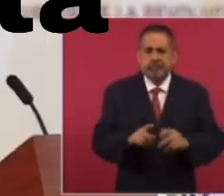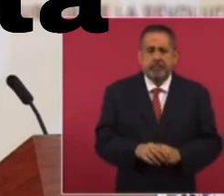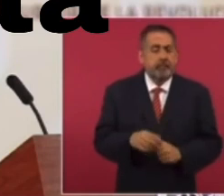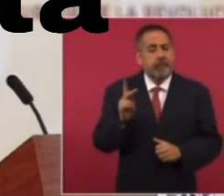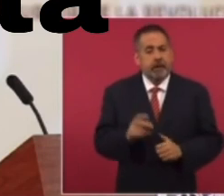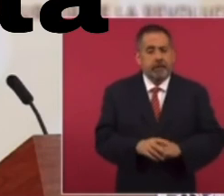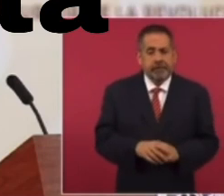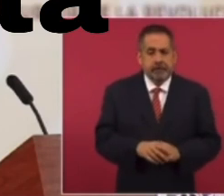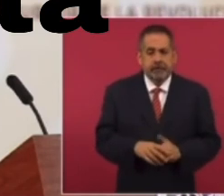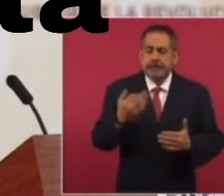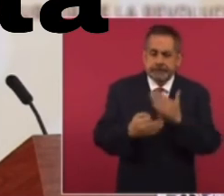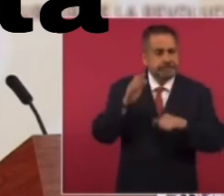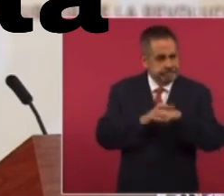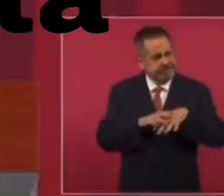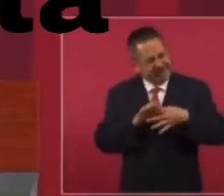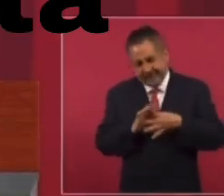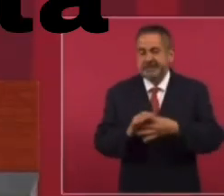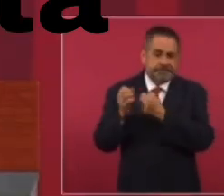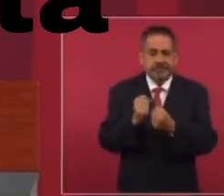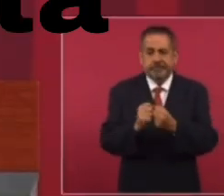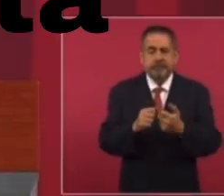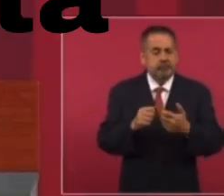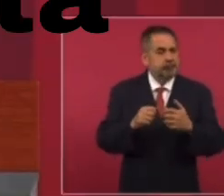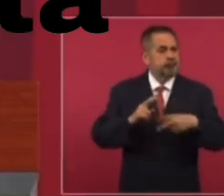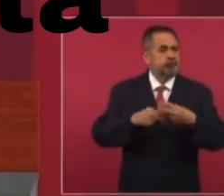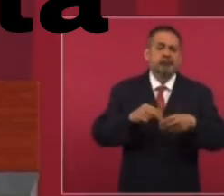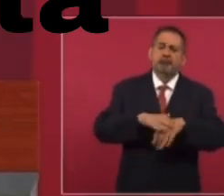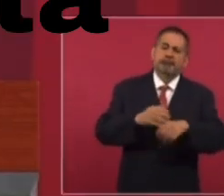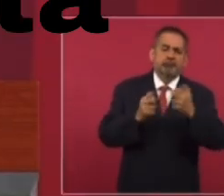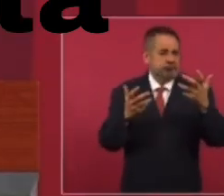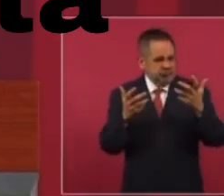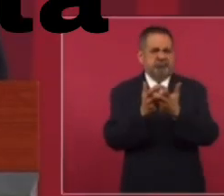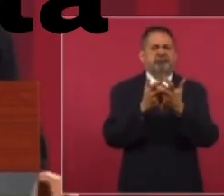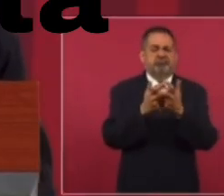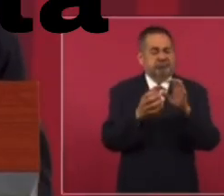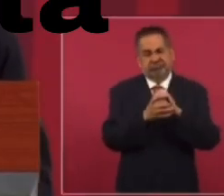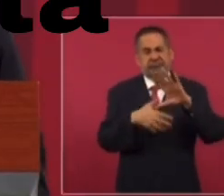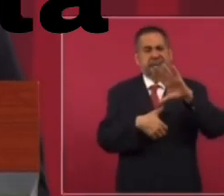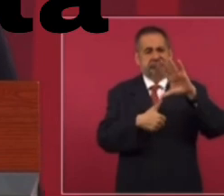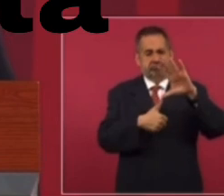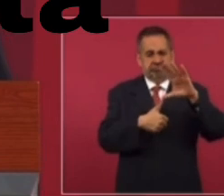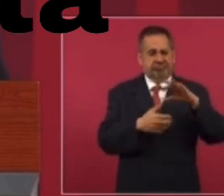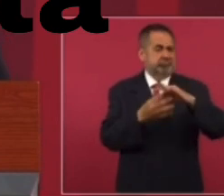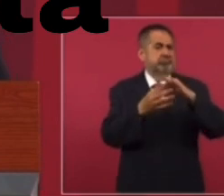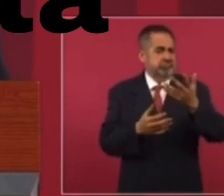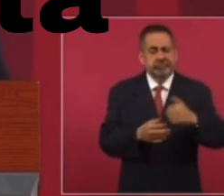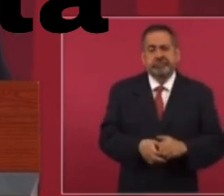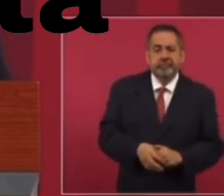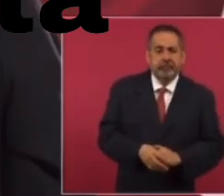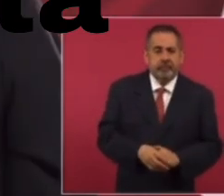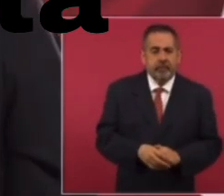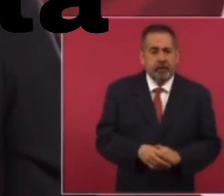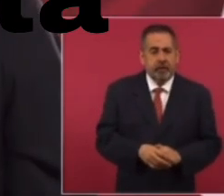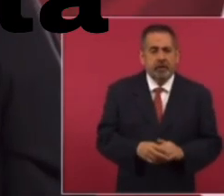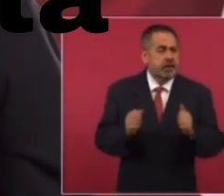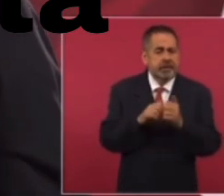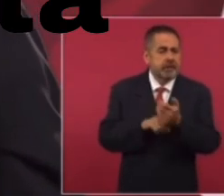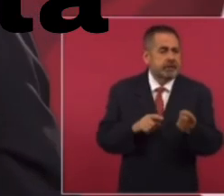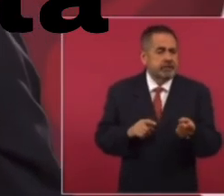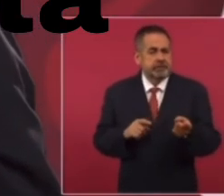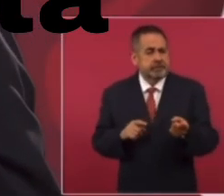importan los nadie le importa los que se inundan allá con inundaciones en Hidalgo en Campeche en Sinaloa